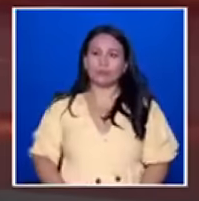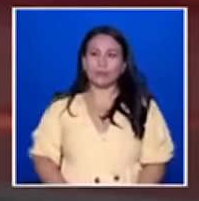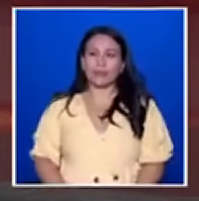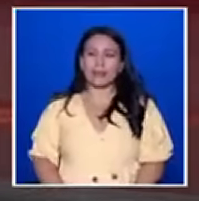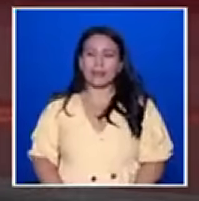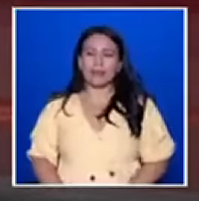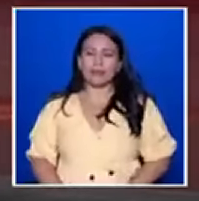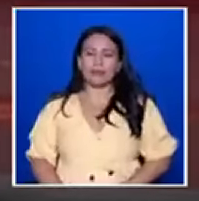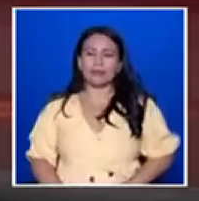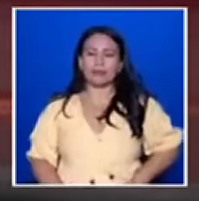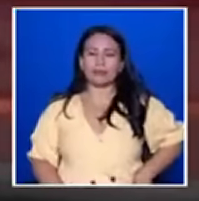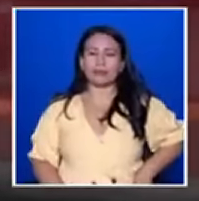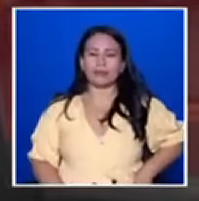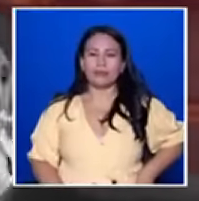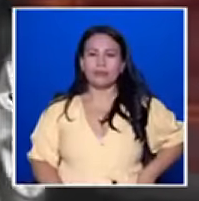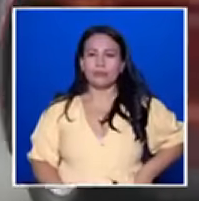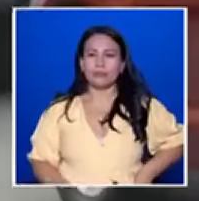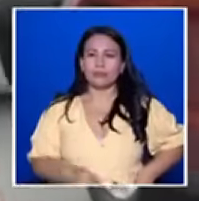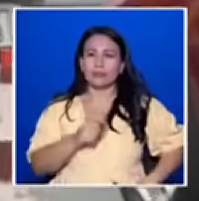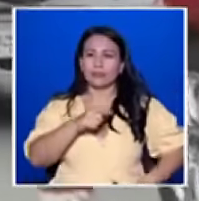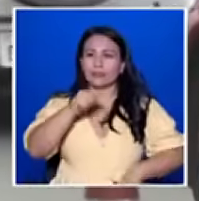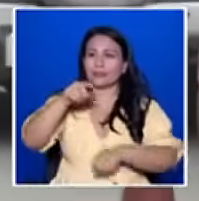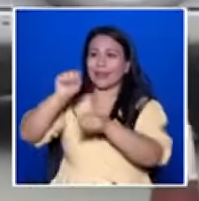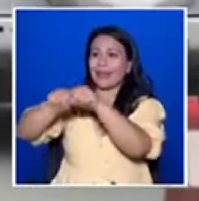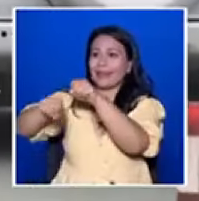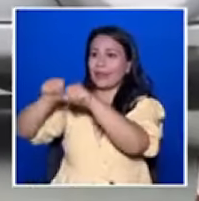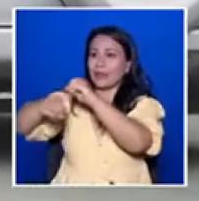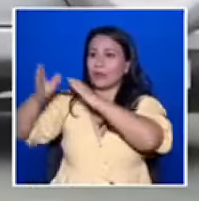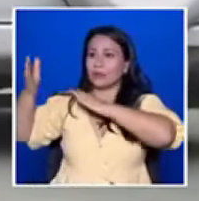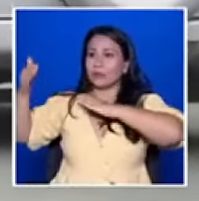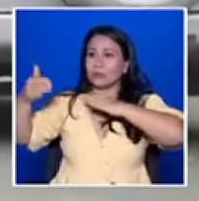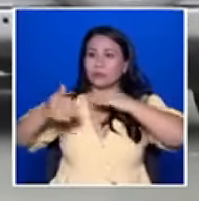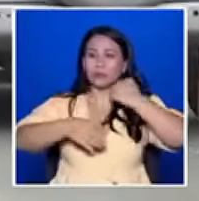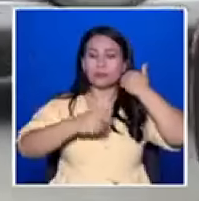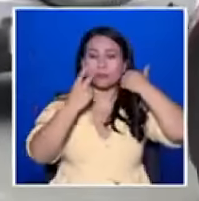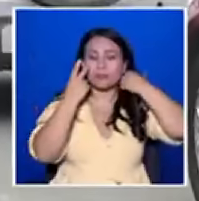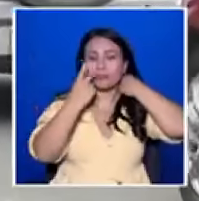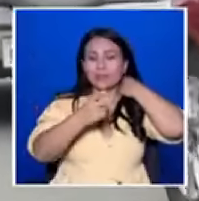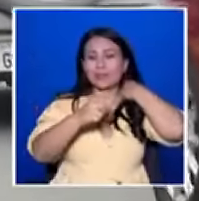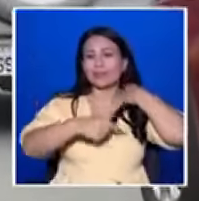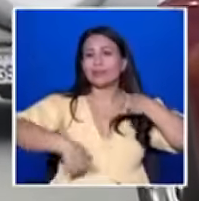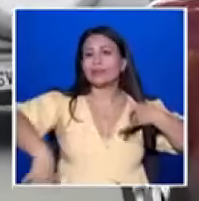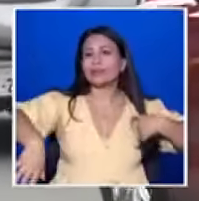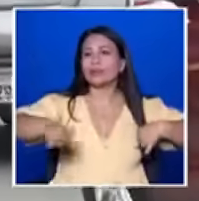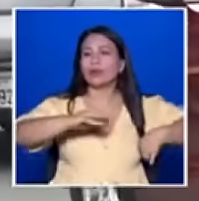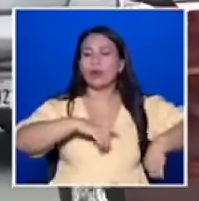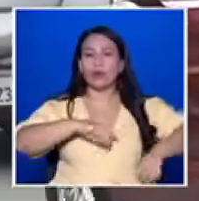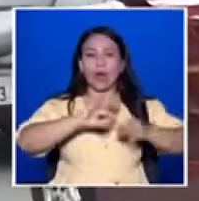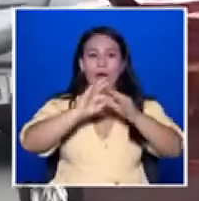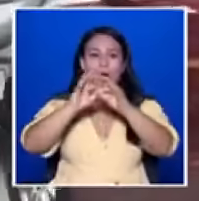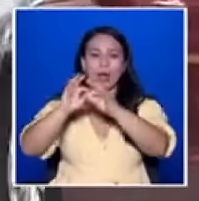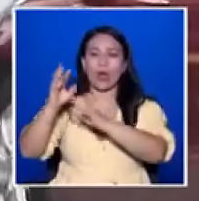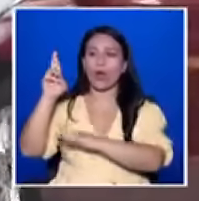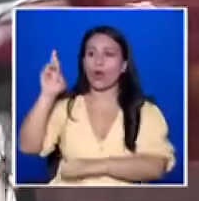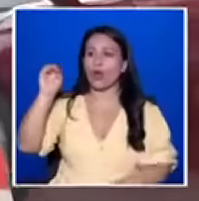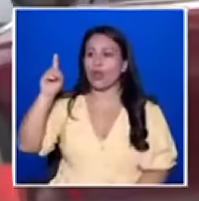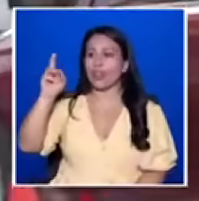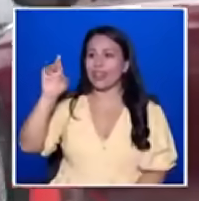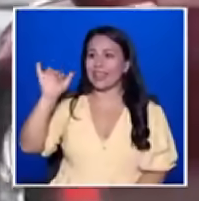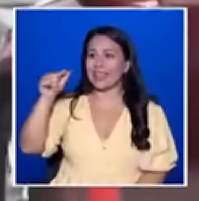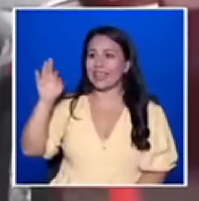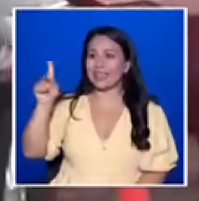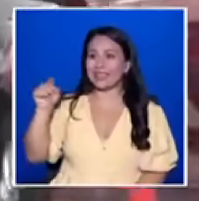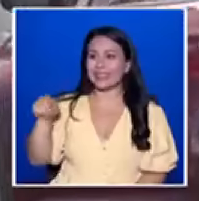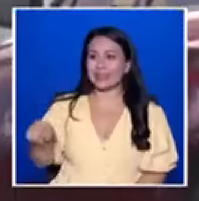es el daño del viaducto, el arreglo que se está haciendo en el viaducto Rodríguez Bonín.